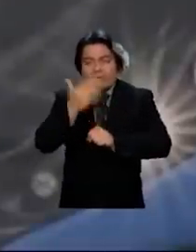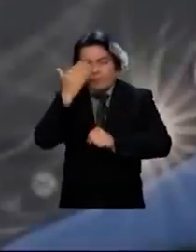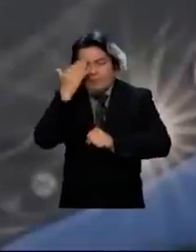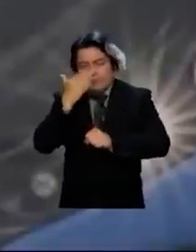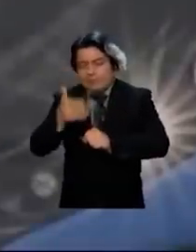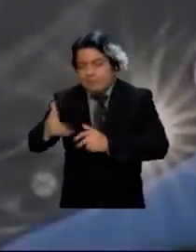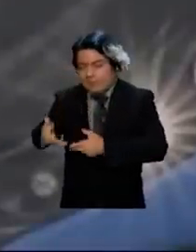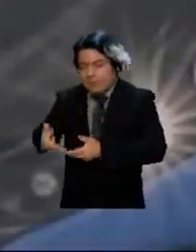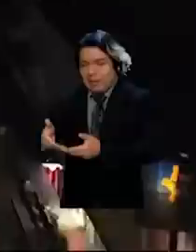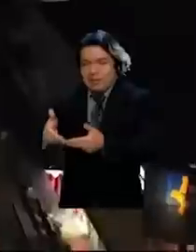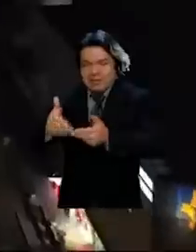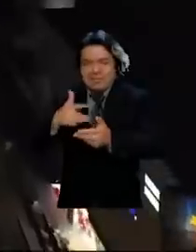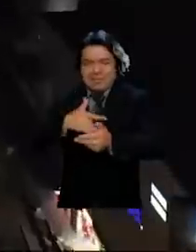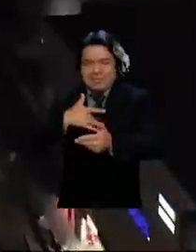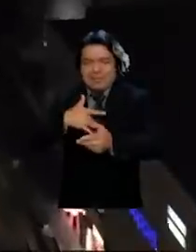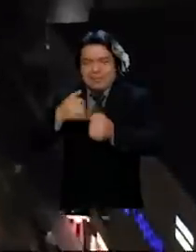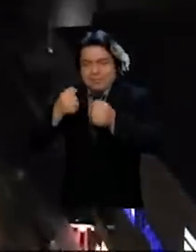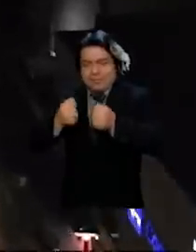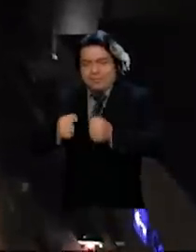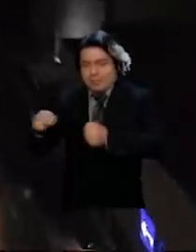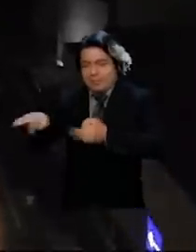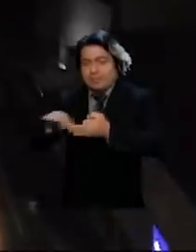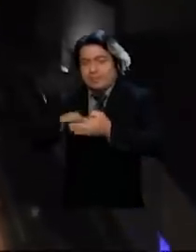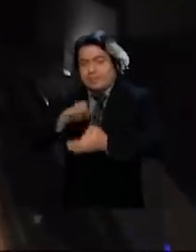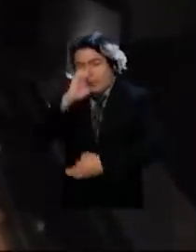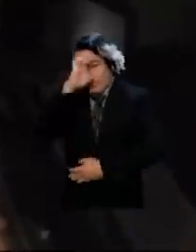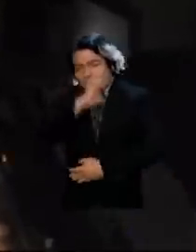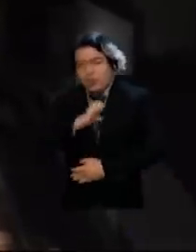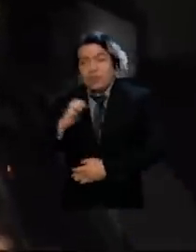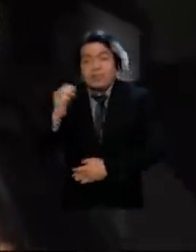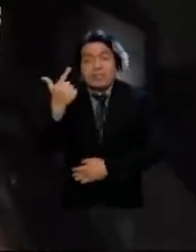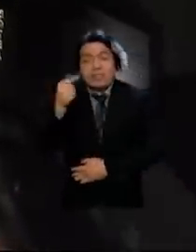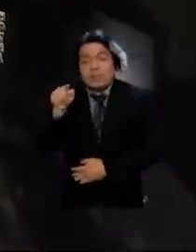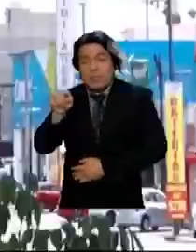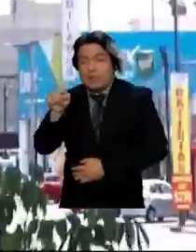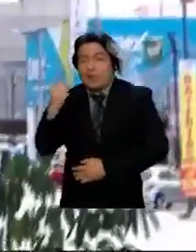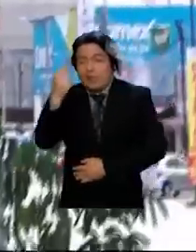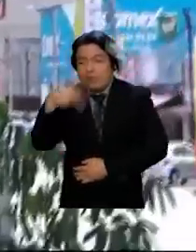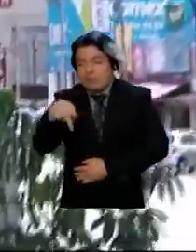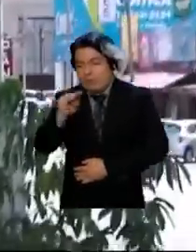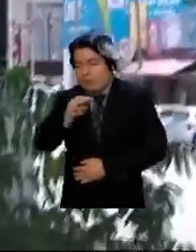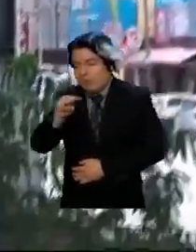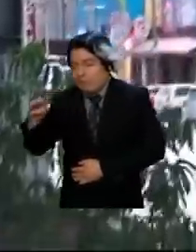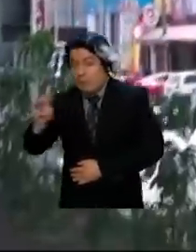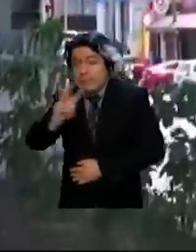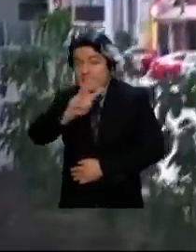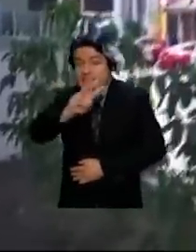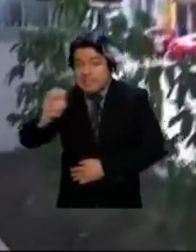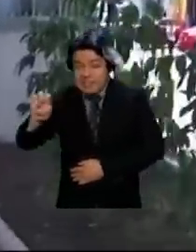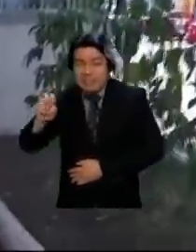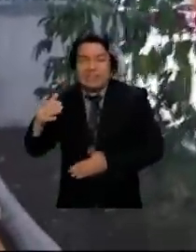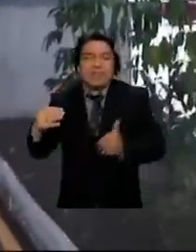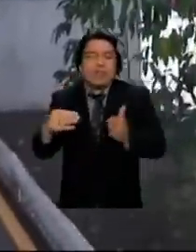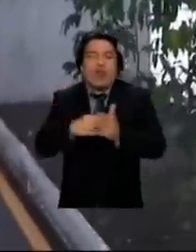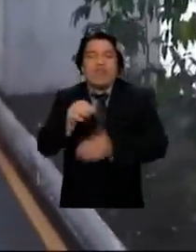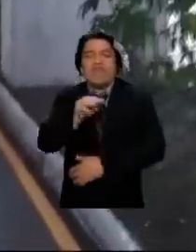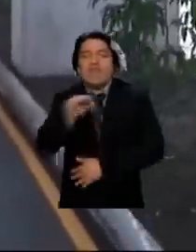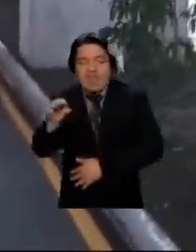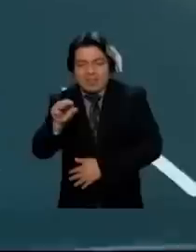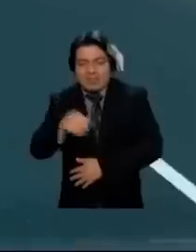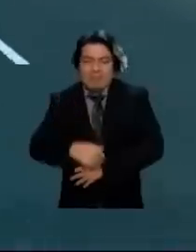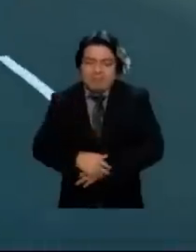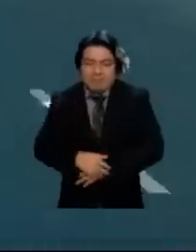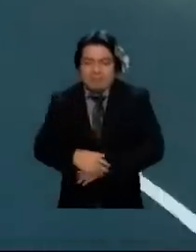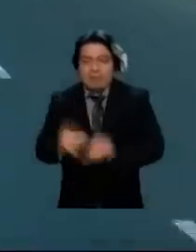el sendero seguro de la calzada de Ermita Iztapalapa, 7.1 kilómetros, 300 mil metros cuadrados de superficie de